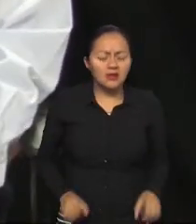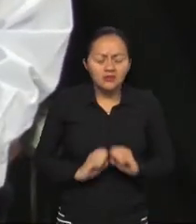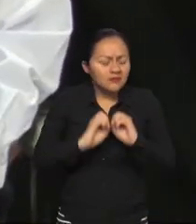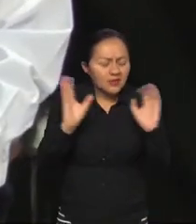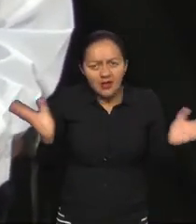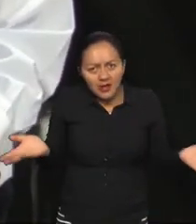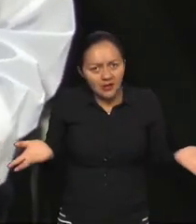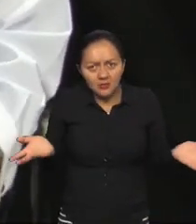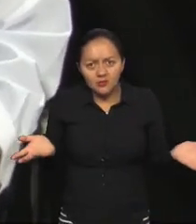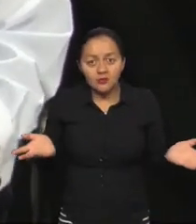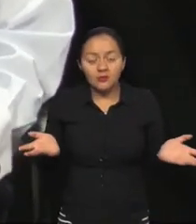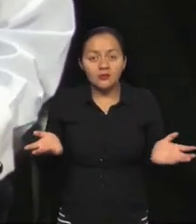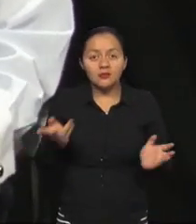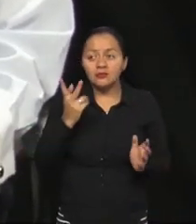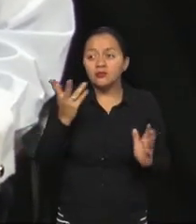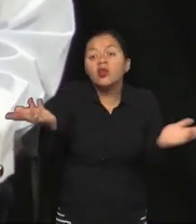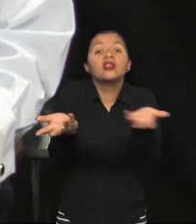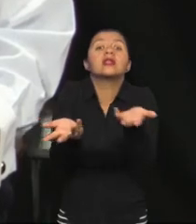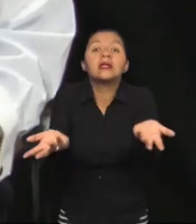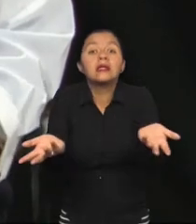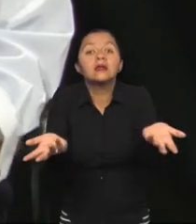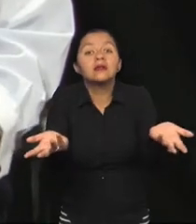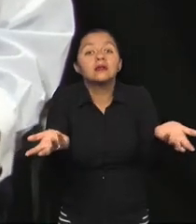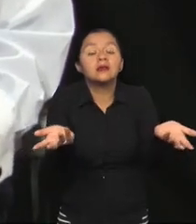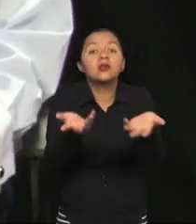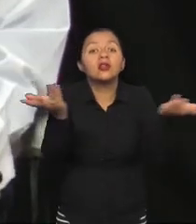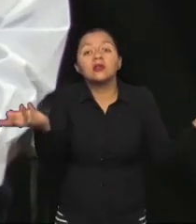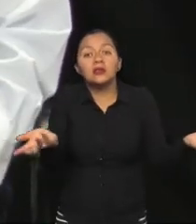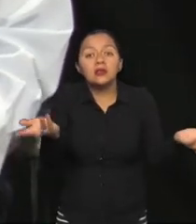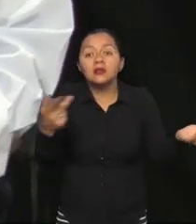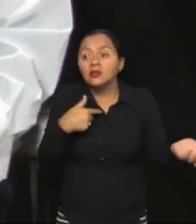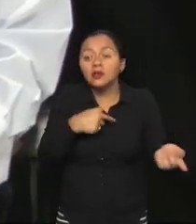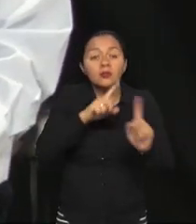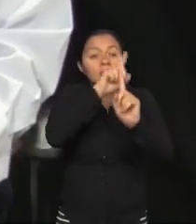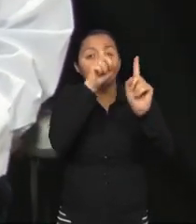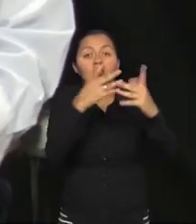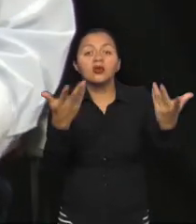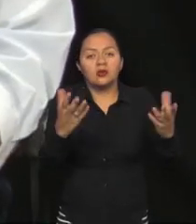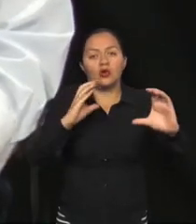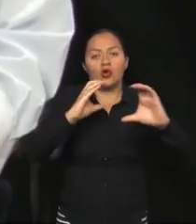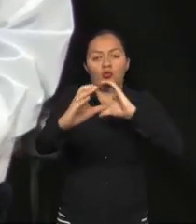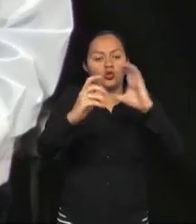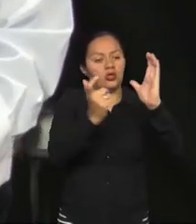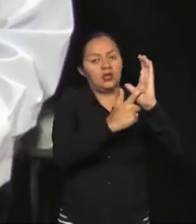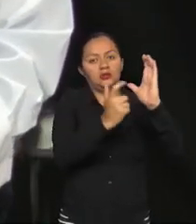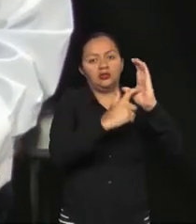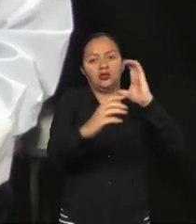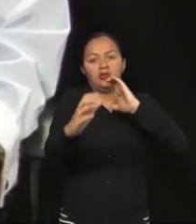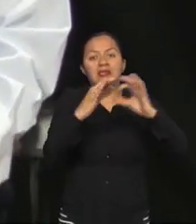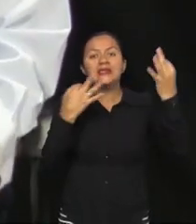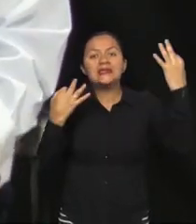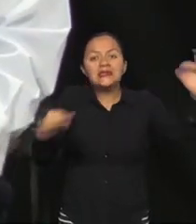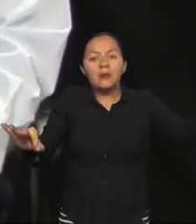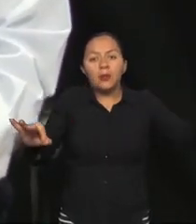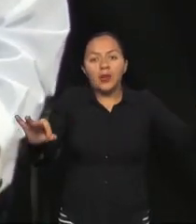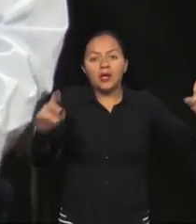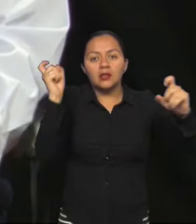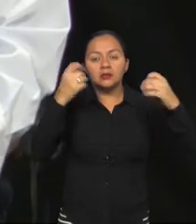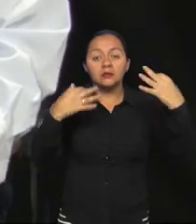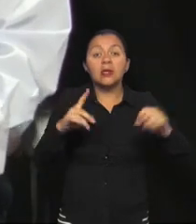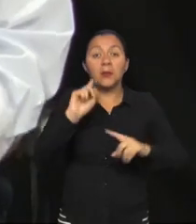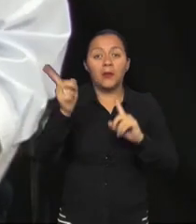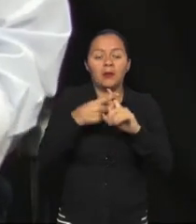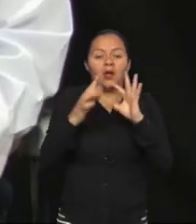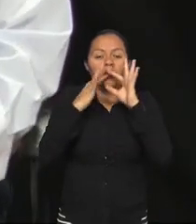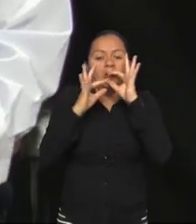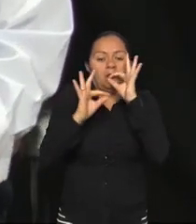en la vuelta de la esquina, sino dónde encontramos fue la gran pregunta y la comunicación fue muy sencilla. Al comienzo, ese silencio que uno tiene